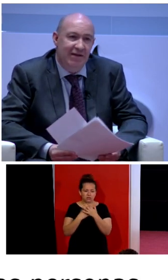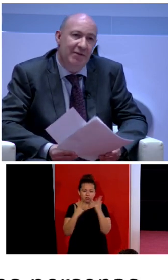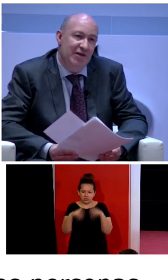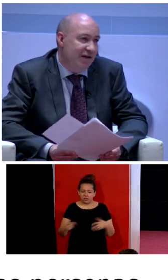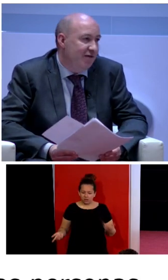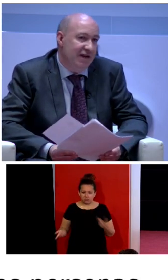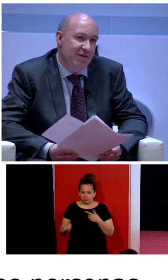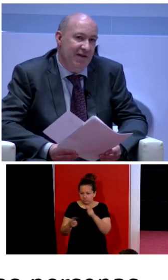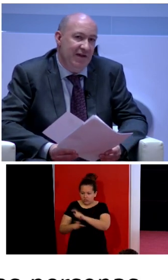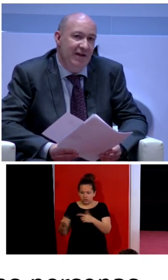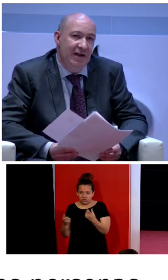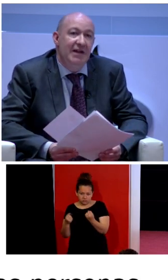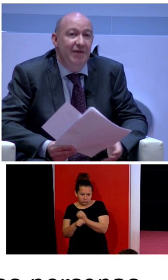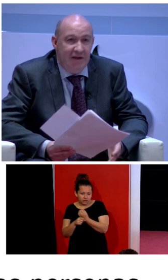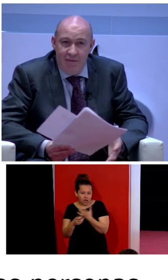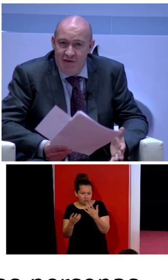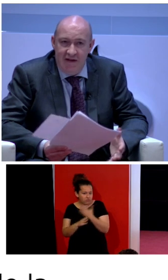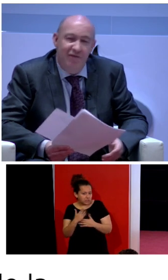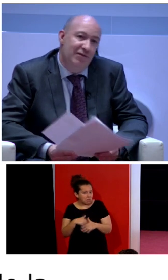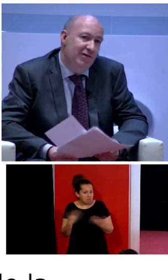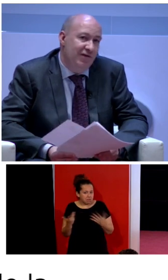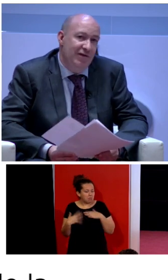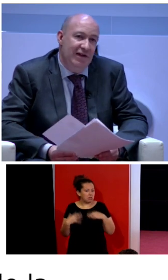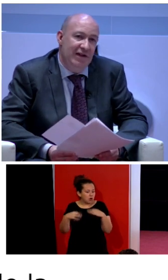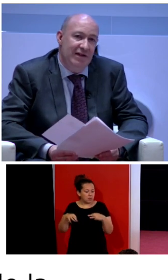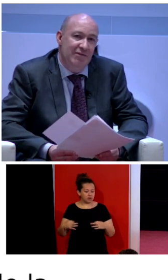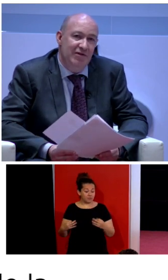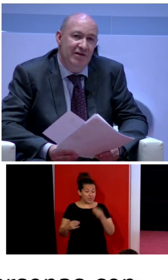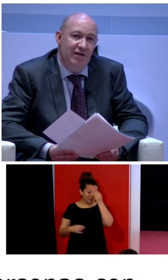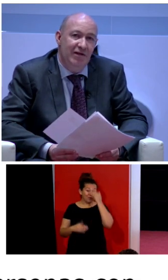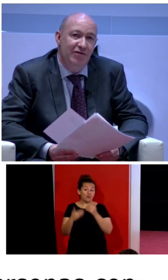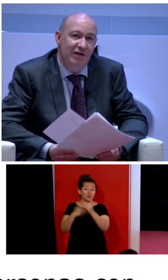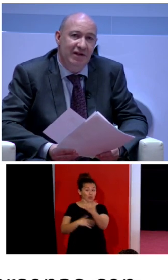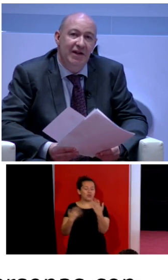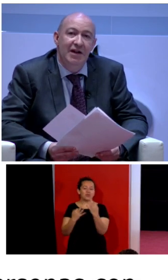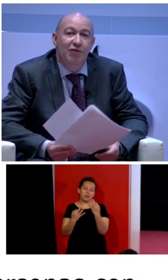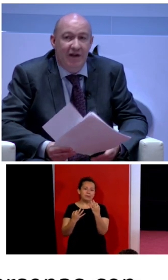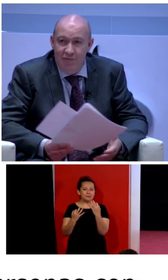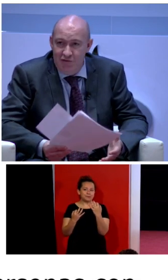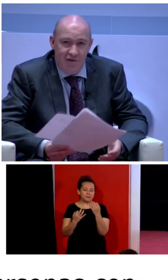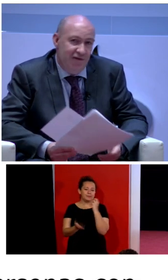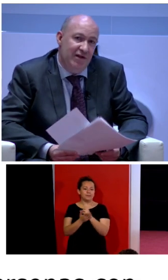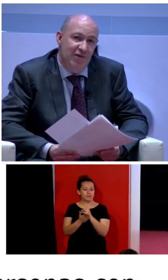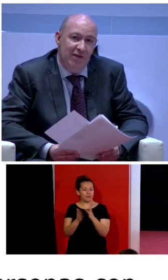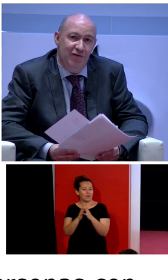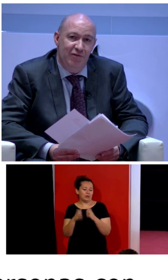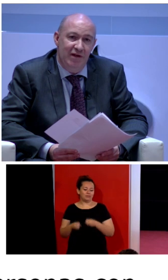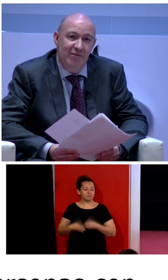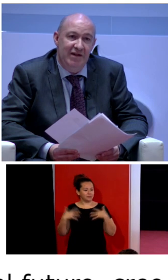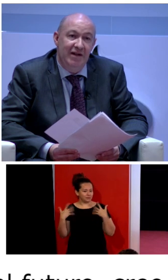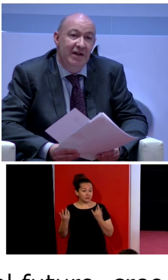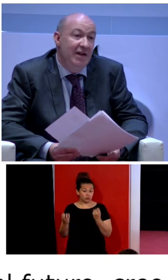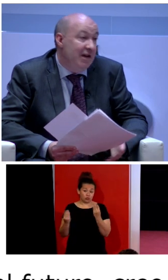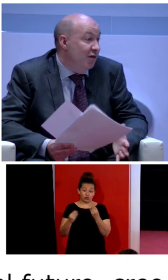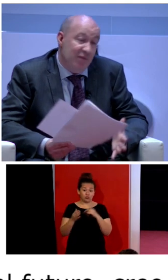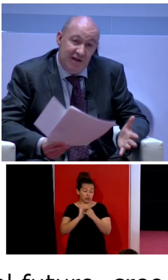cual trabajan personas con discapacidad. En definitiva, pues de cara al futuro yo creo que tenemos una situación ilusionante porque hay muchos proyectos que podemos poner en